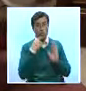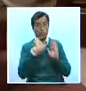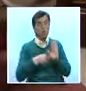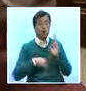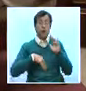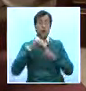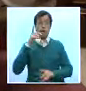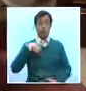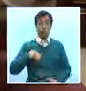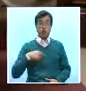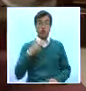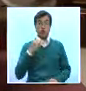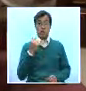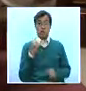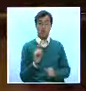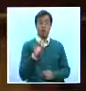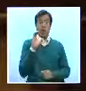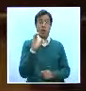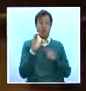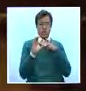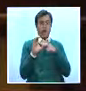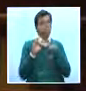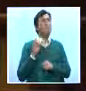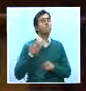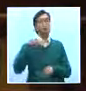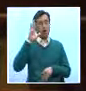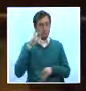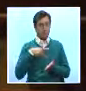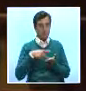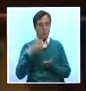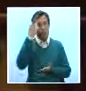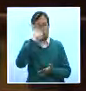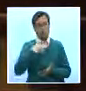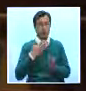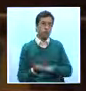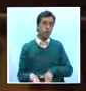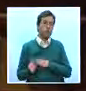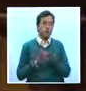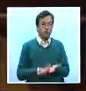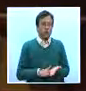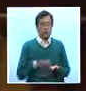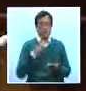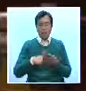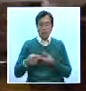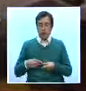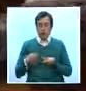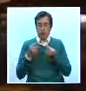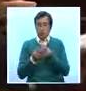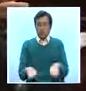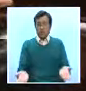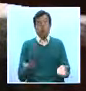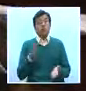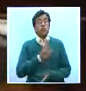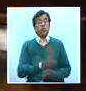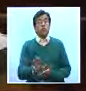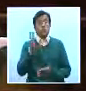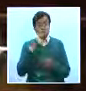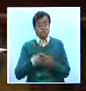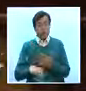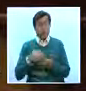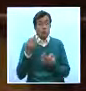más gana, más tributa. Paga, ¿verdad? Y después fallece la persona, le deja a sus hijos, y los hijos por recibir lo que el